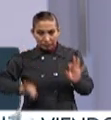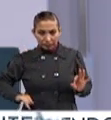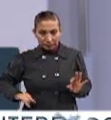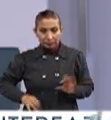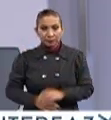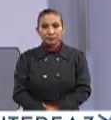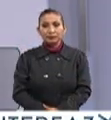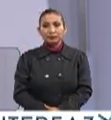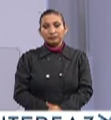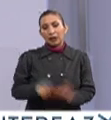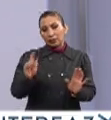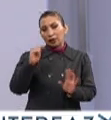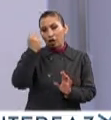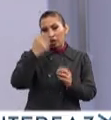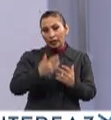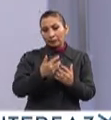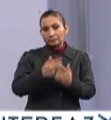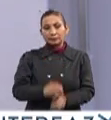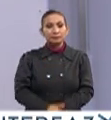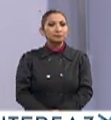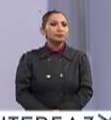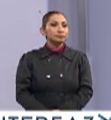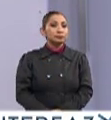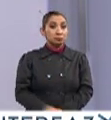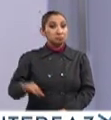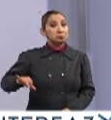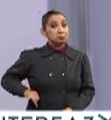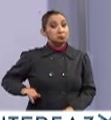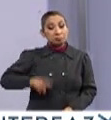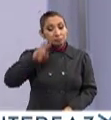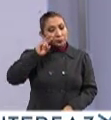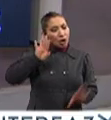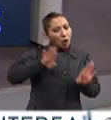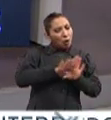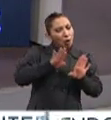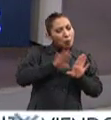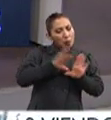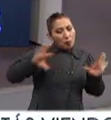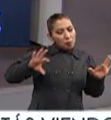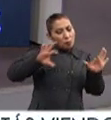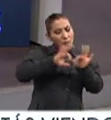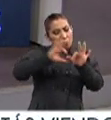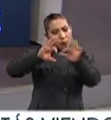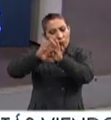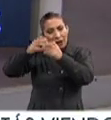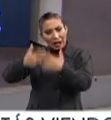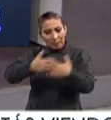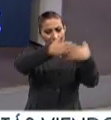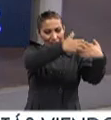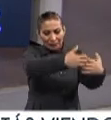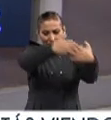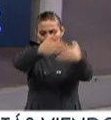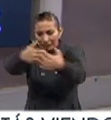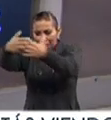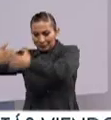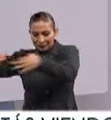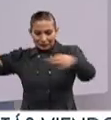interesante. Sí, claro. En la parte tecnológica. Y bueno, es muy interesante cómo se han ido agrupando estas industrias en